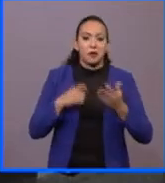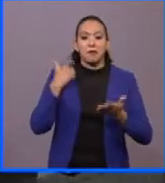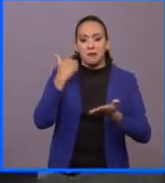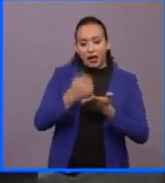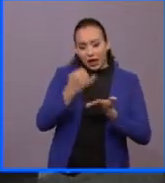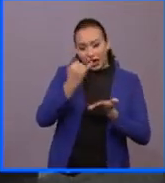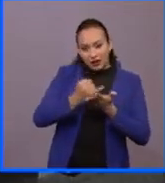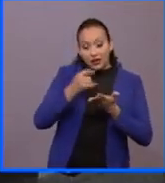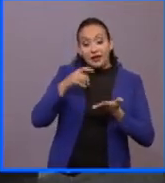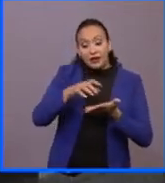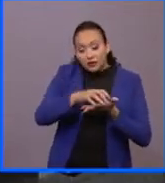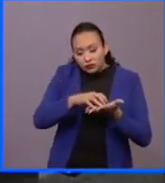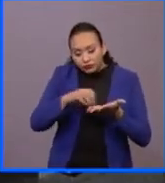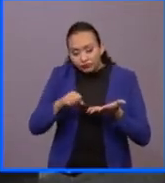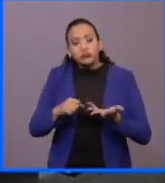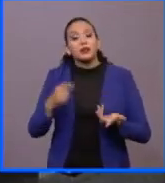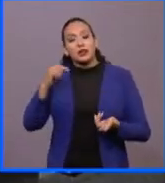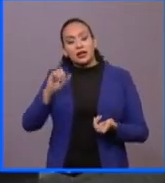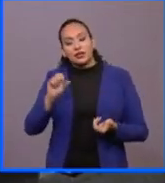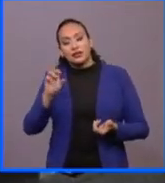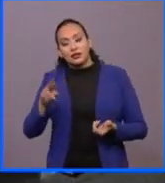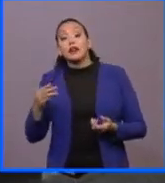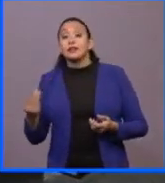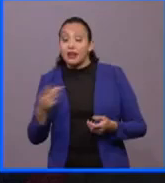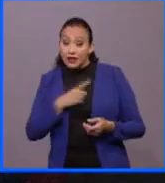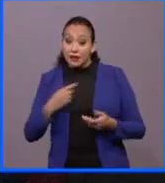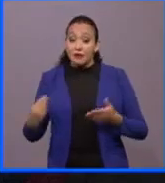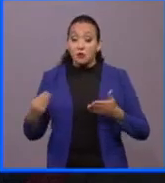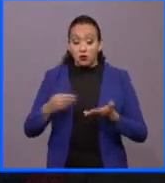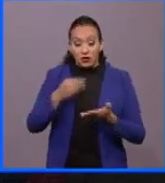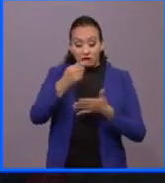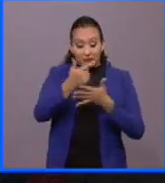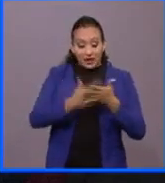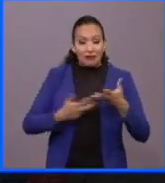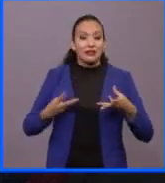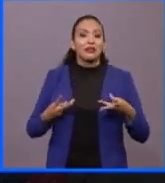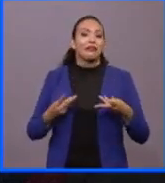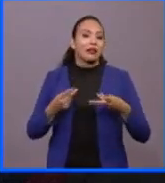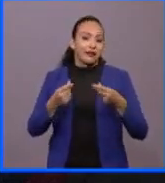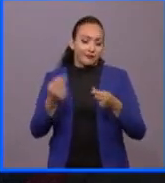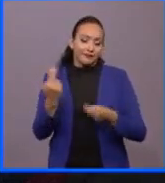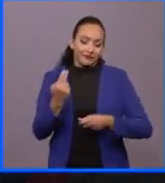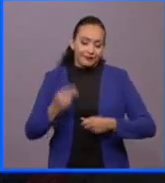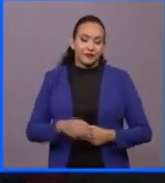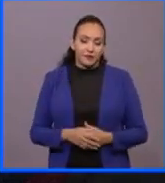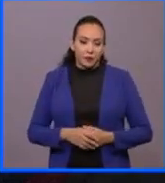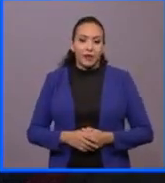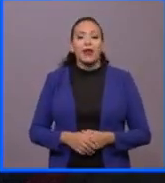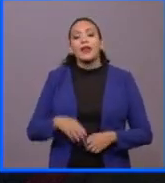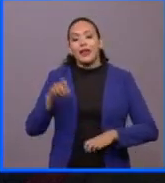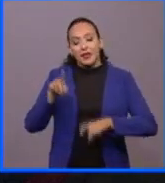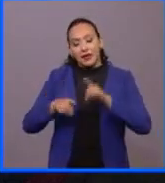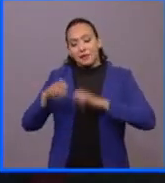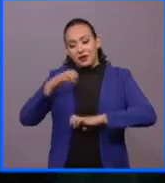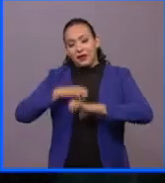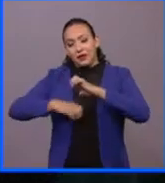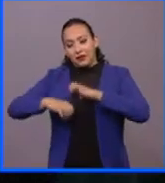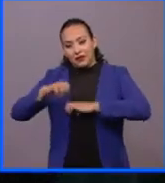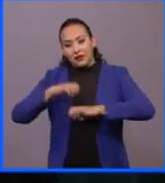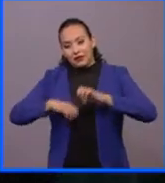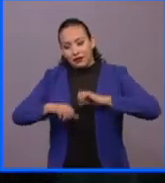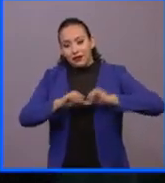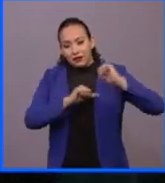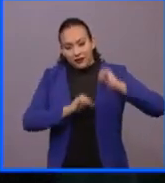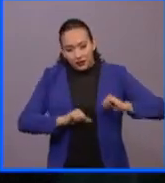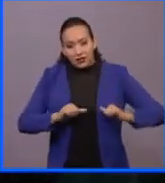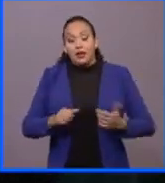la seguridad jurídica incluir un catálogo de gastos que se consideren indispensables, según el giro de la empresa, al definir como